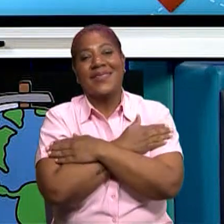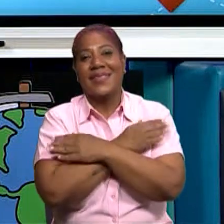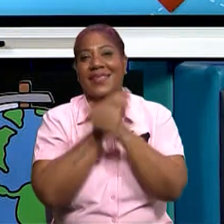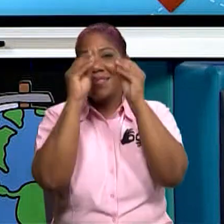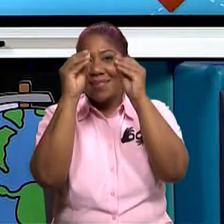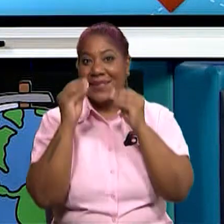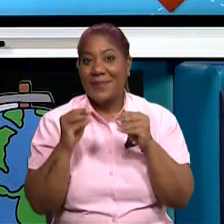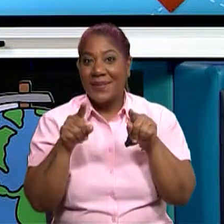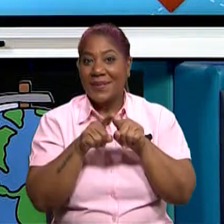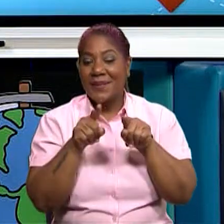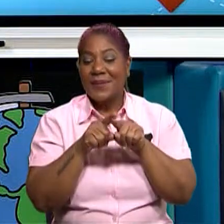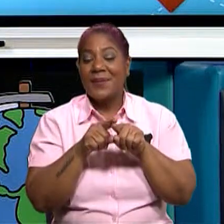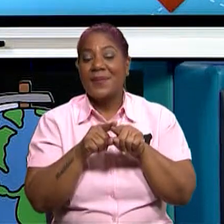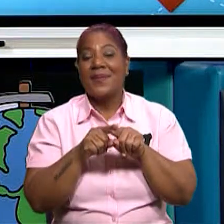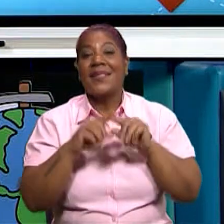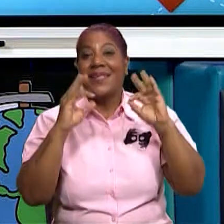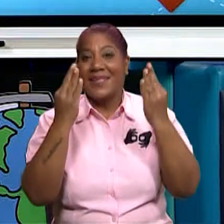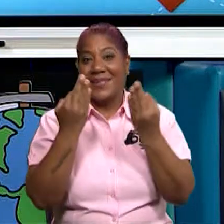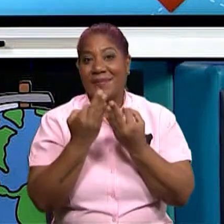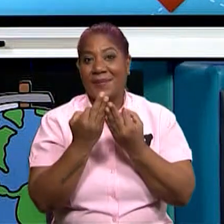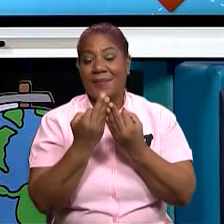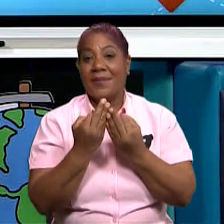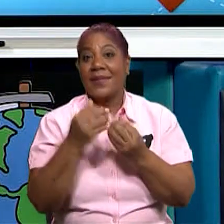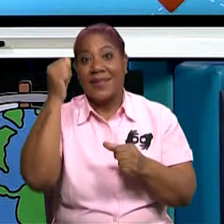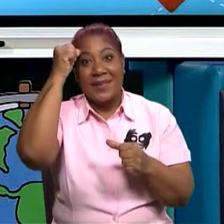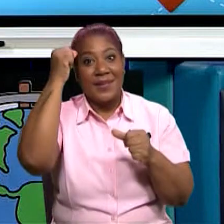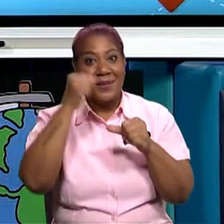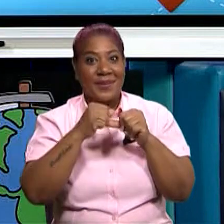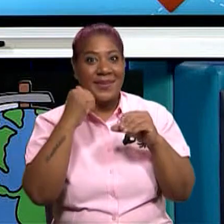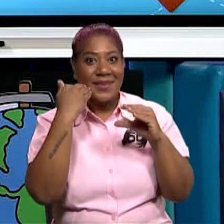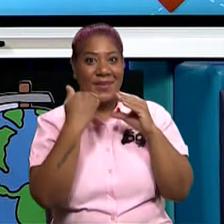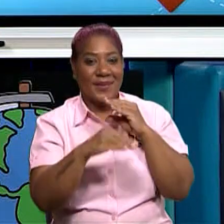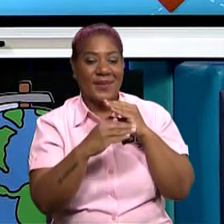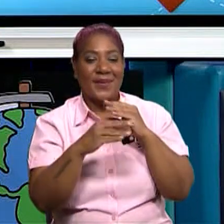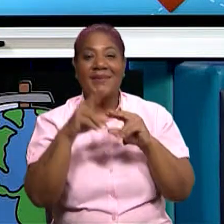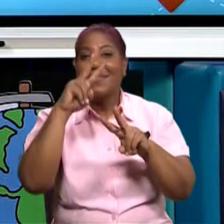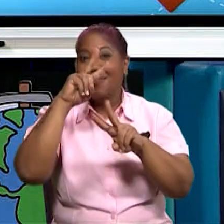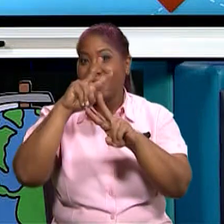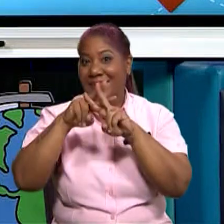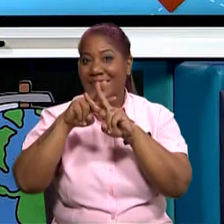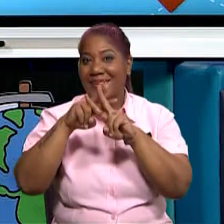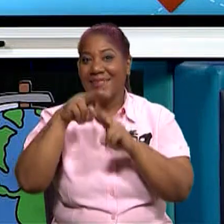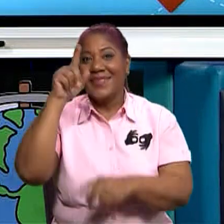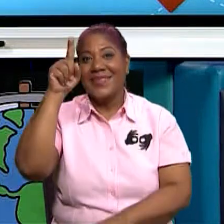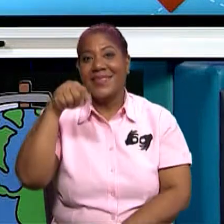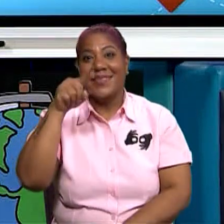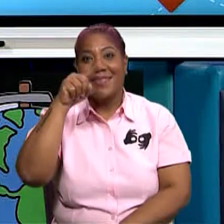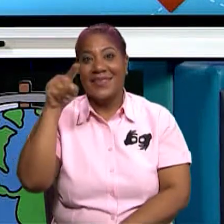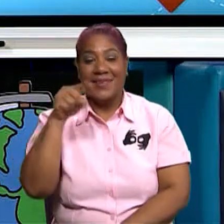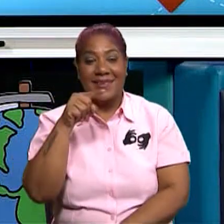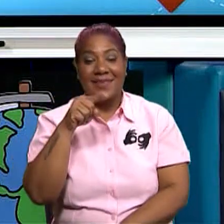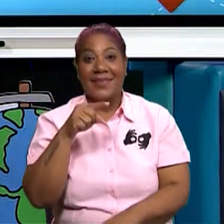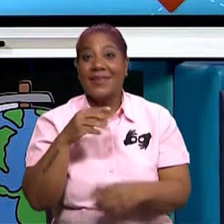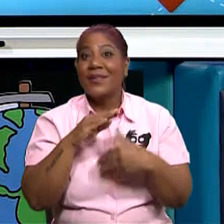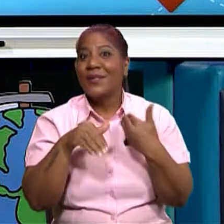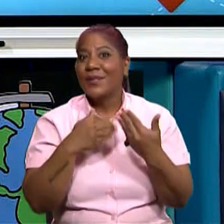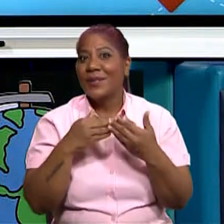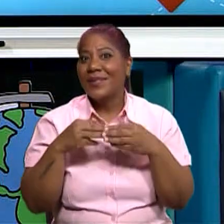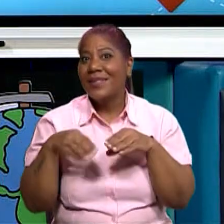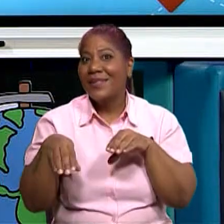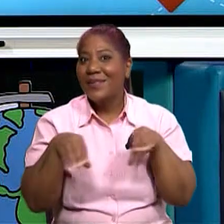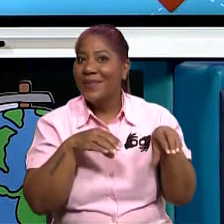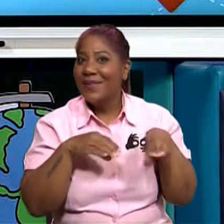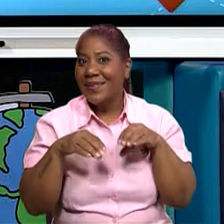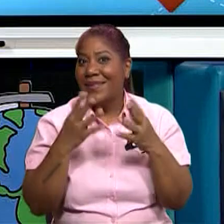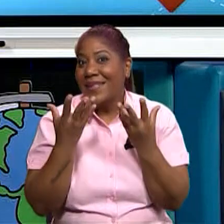Y recuerden que ustedes también pueden compartir sus actividades utilizando la etiqueta Estrellas de Mate. Muy bien, ahora estamos